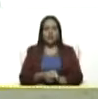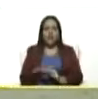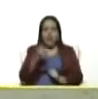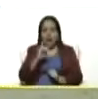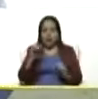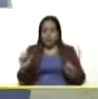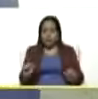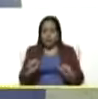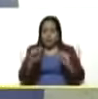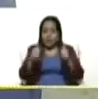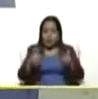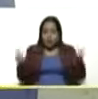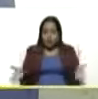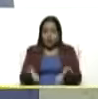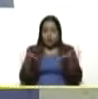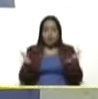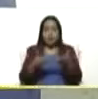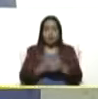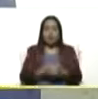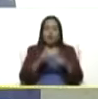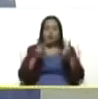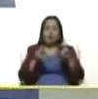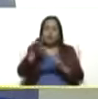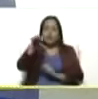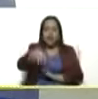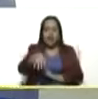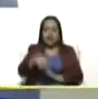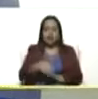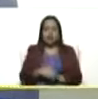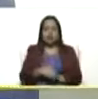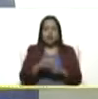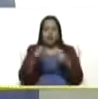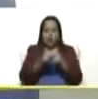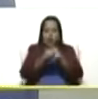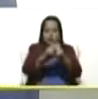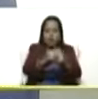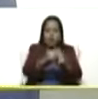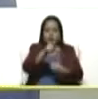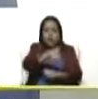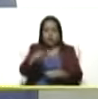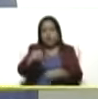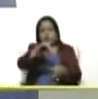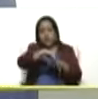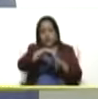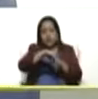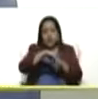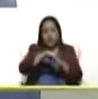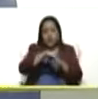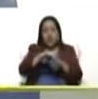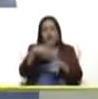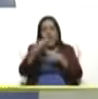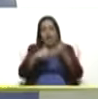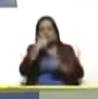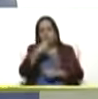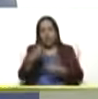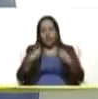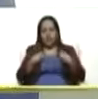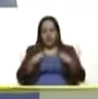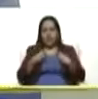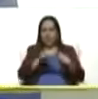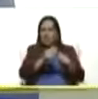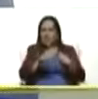naciendo y consolidándose. Un nuevo Estado que acompañe al productor, que le facilite la vida, no que le